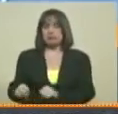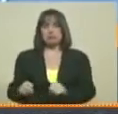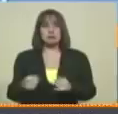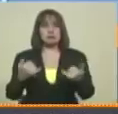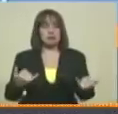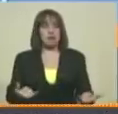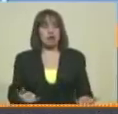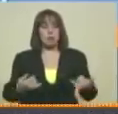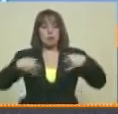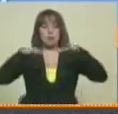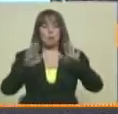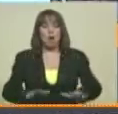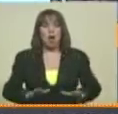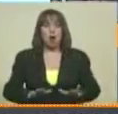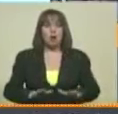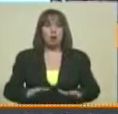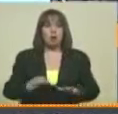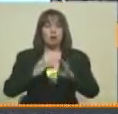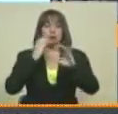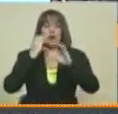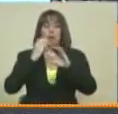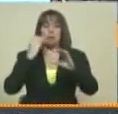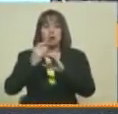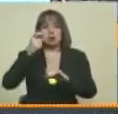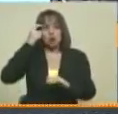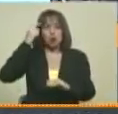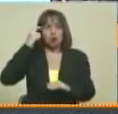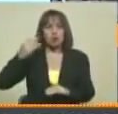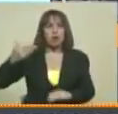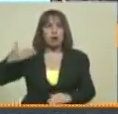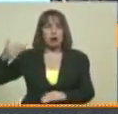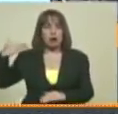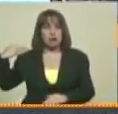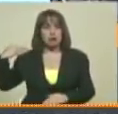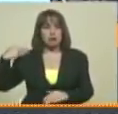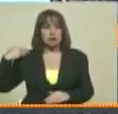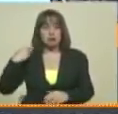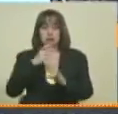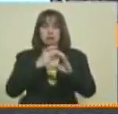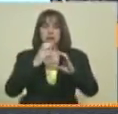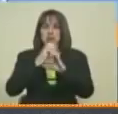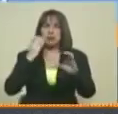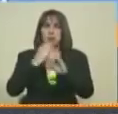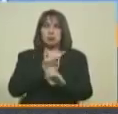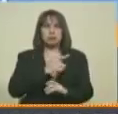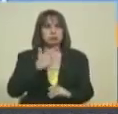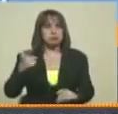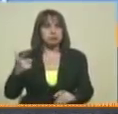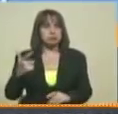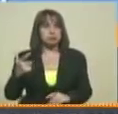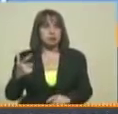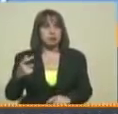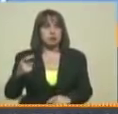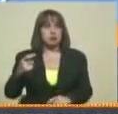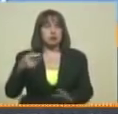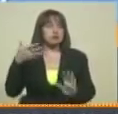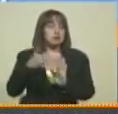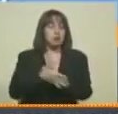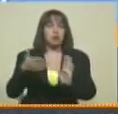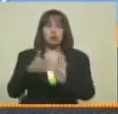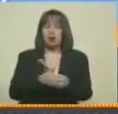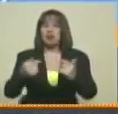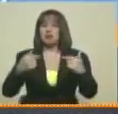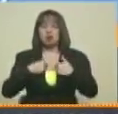de transporte el 20 de mayo y los días anteriores. Y se han dedicado a sabotear el transporte al pueblo. Y yo no me